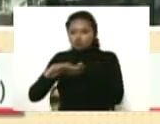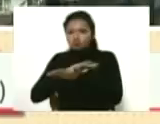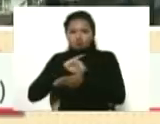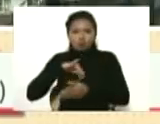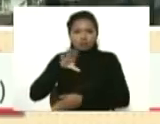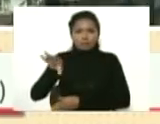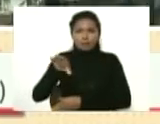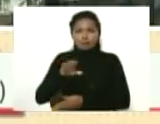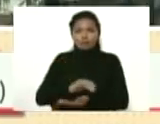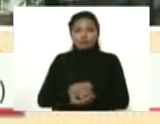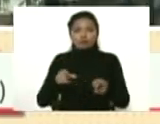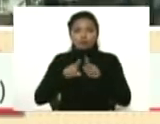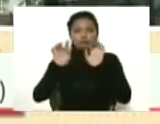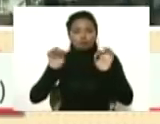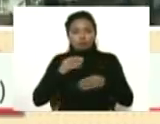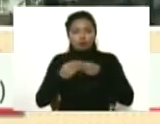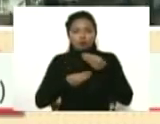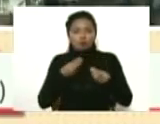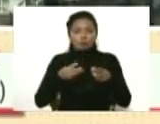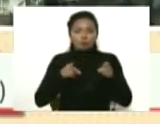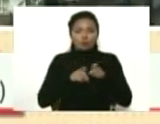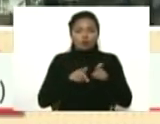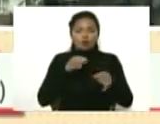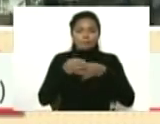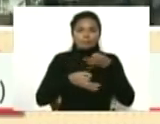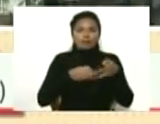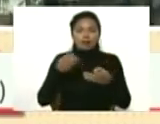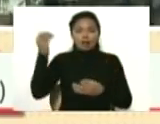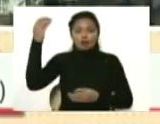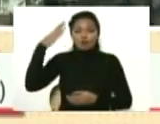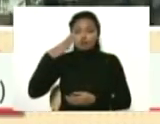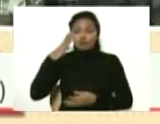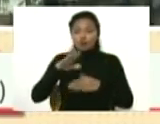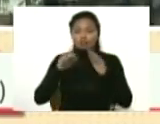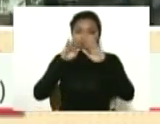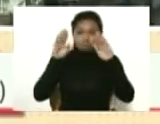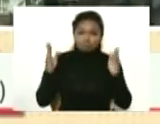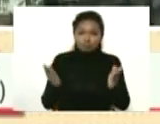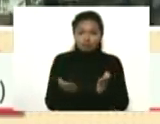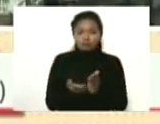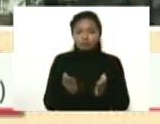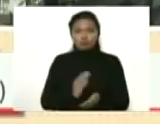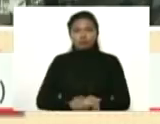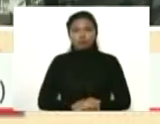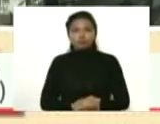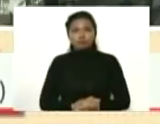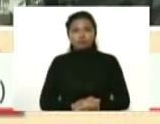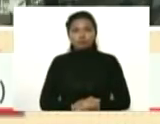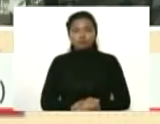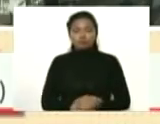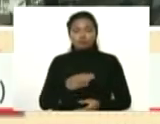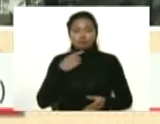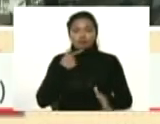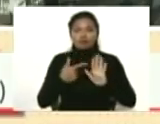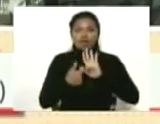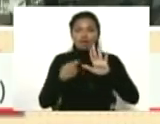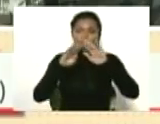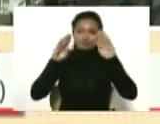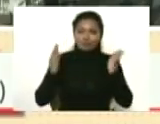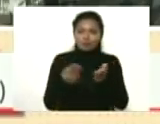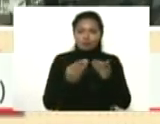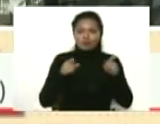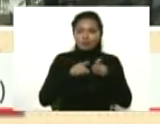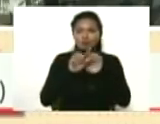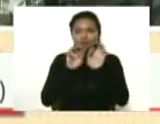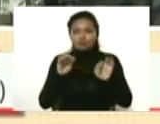patria como luz del mundo, como ejemplo para el mundo. Hay